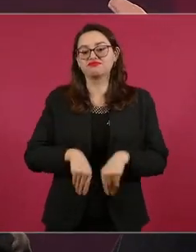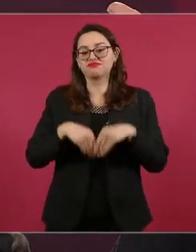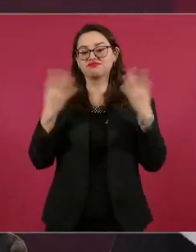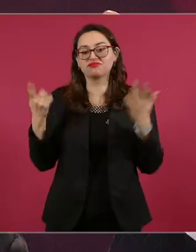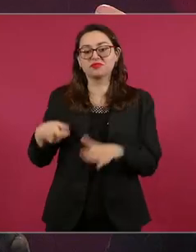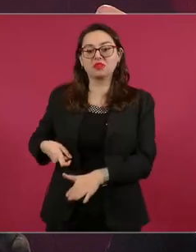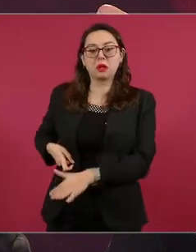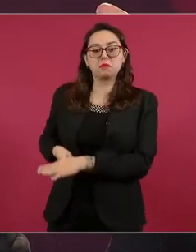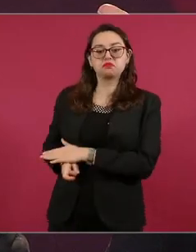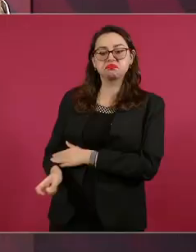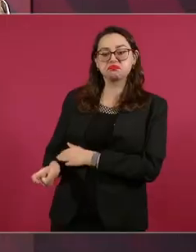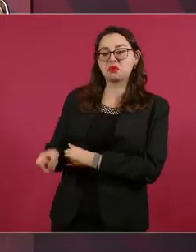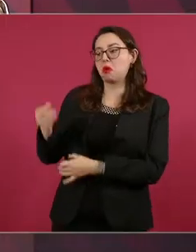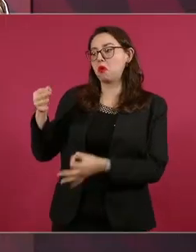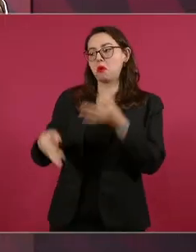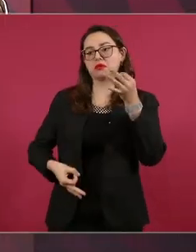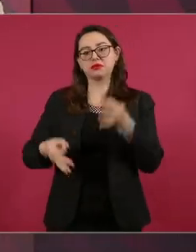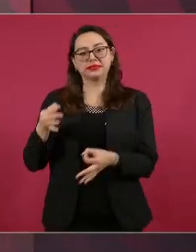mandaban.